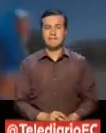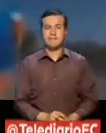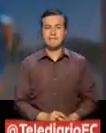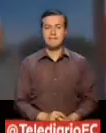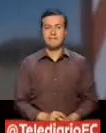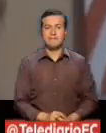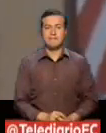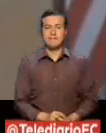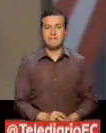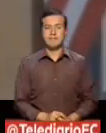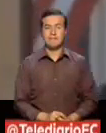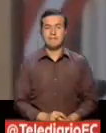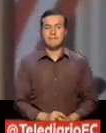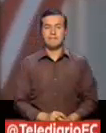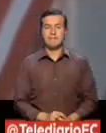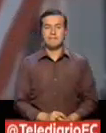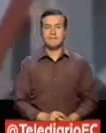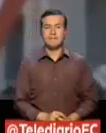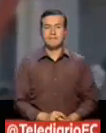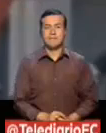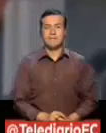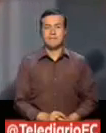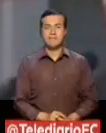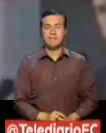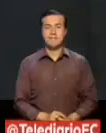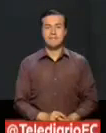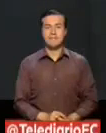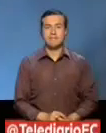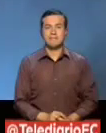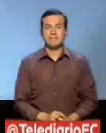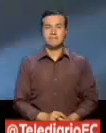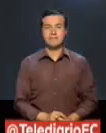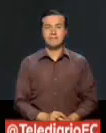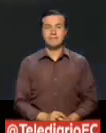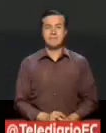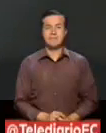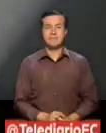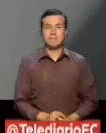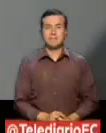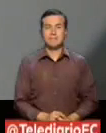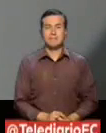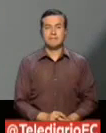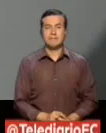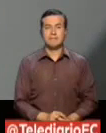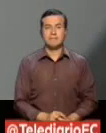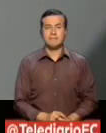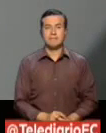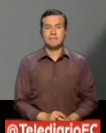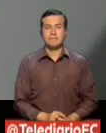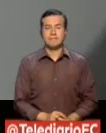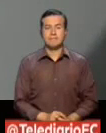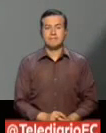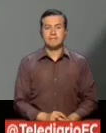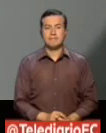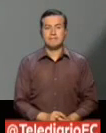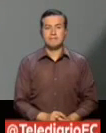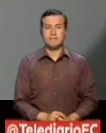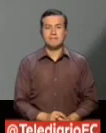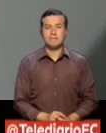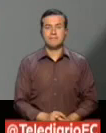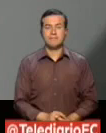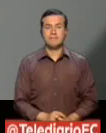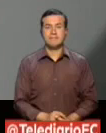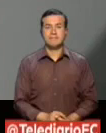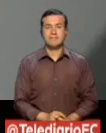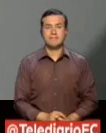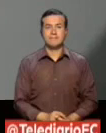¿Superhéroes en Nueva York? Por favor. Estos supuestos héroes. Can you feel its eyes upon you? The dweller in the dark